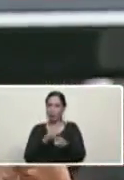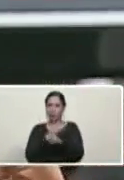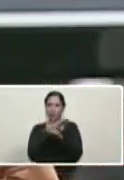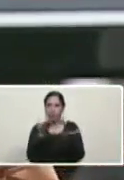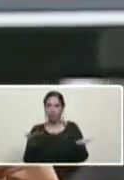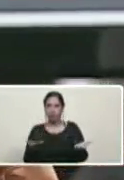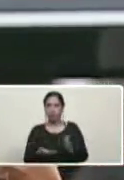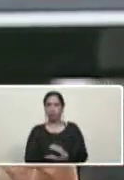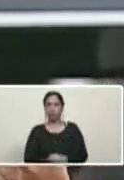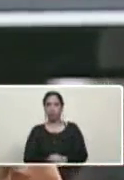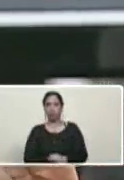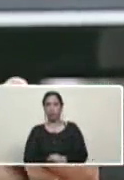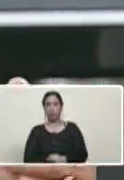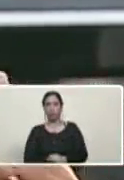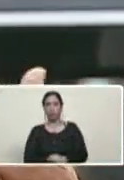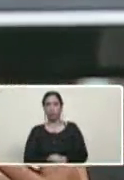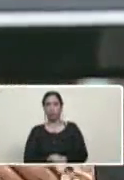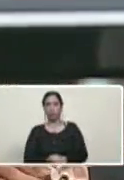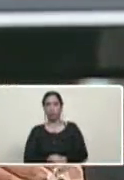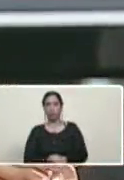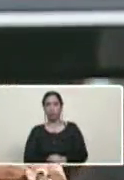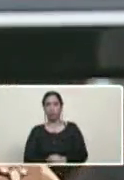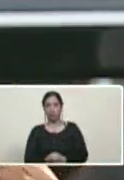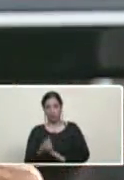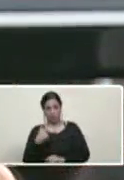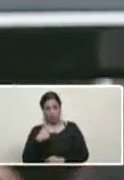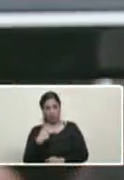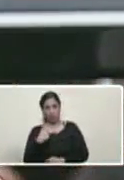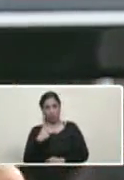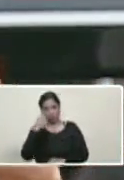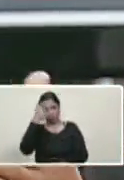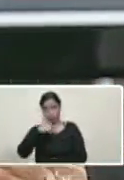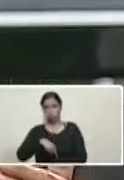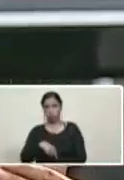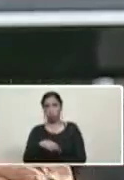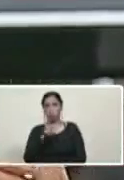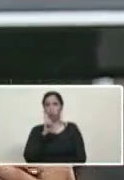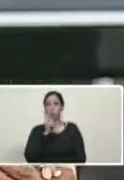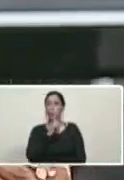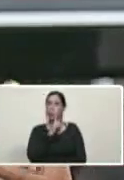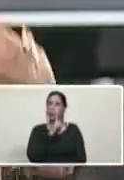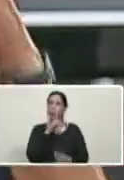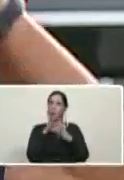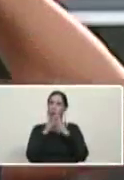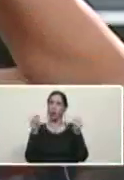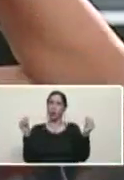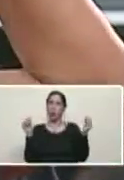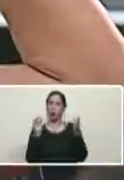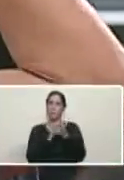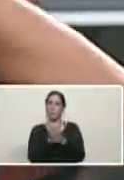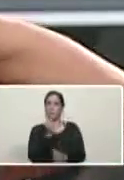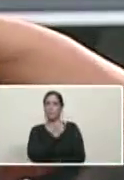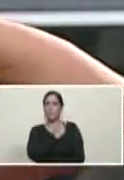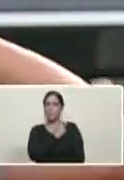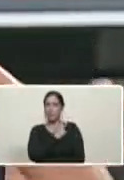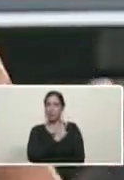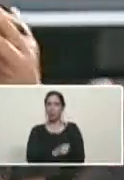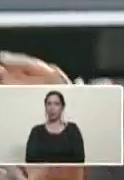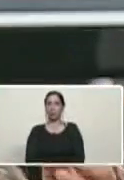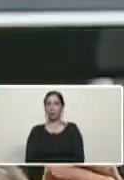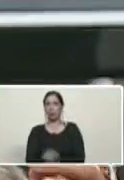No solamente para de mi parte, a nombre de todas las compañeras y los compañeros que en